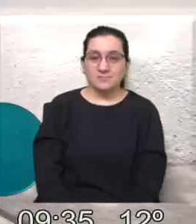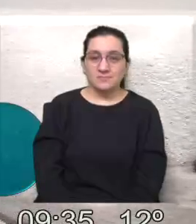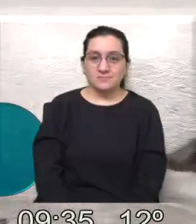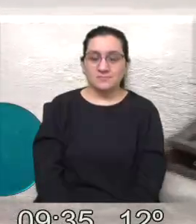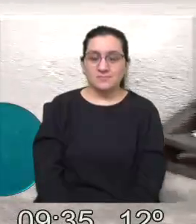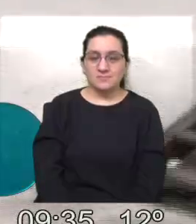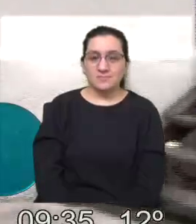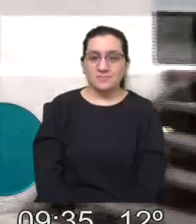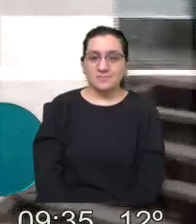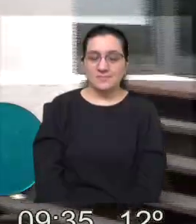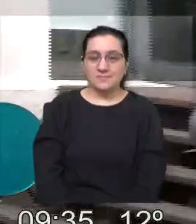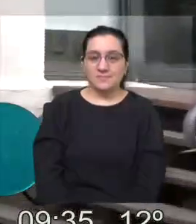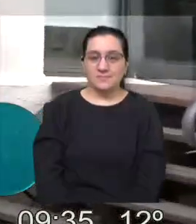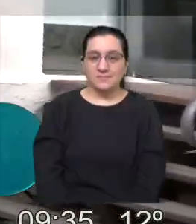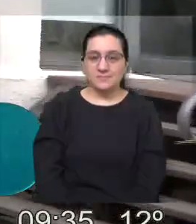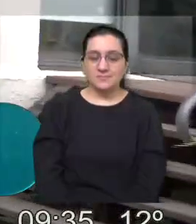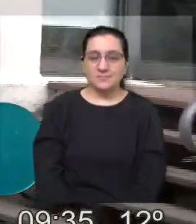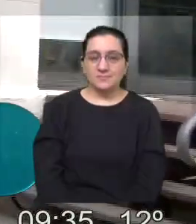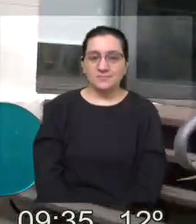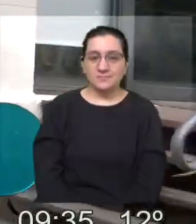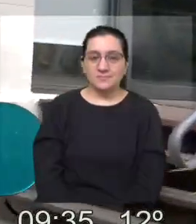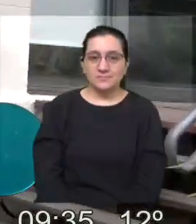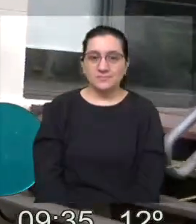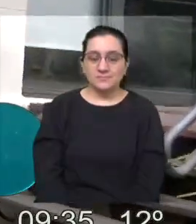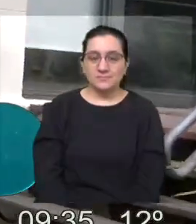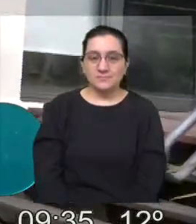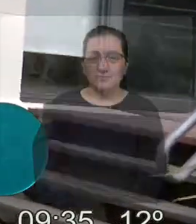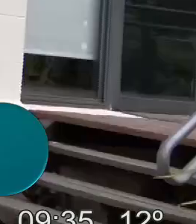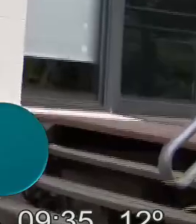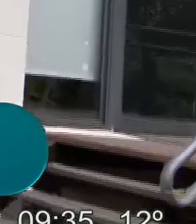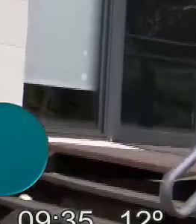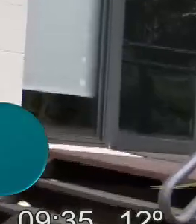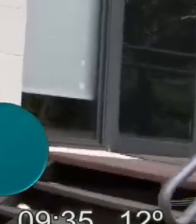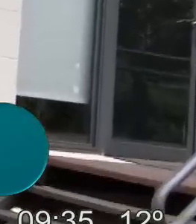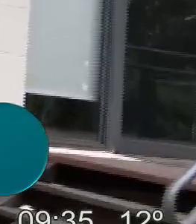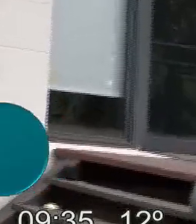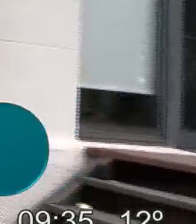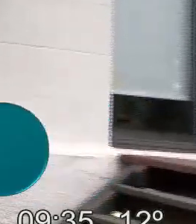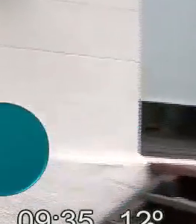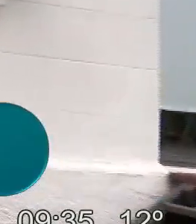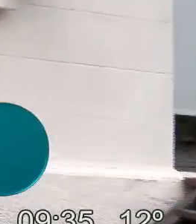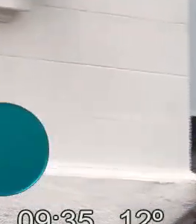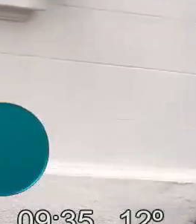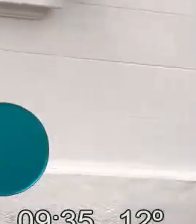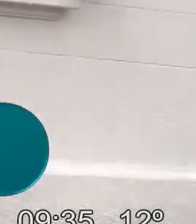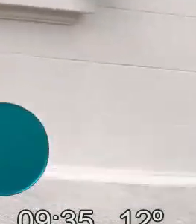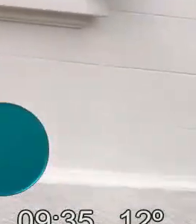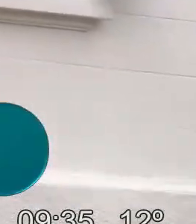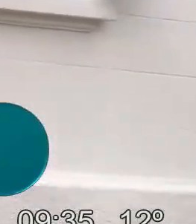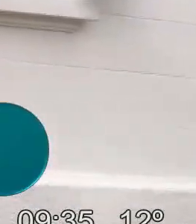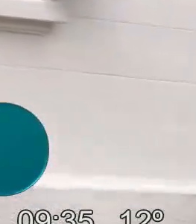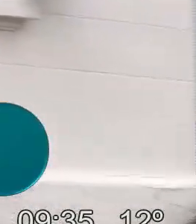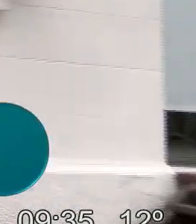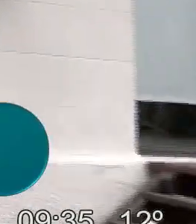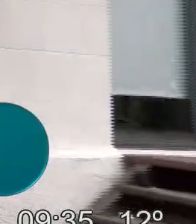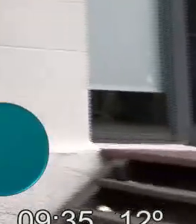Balada, entonces. Son tus ojos que no me dejan pensar. Me llevaste